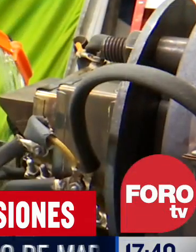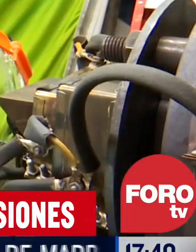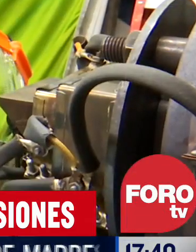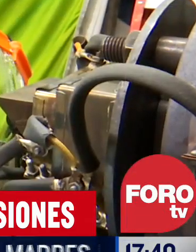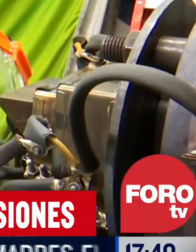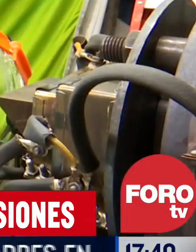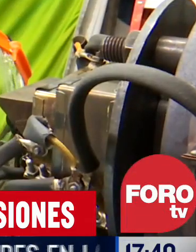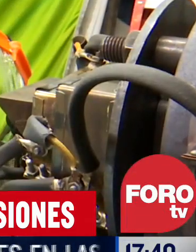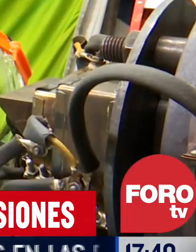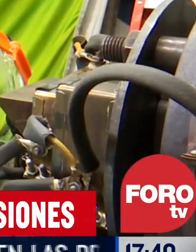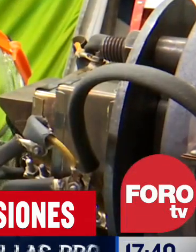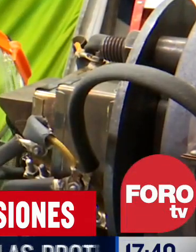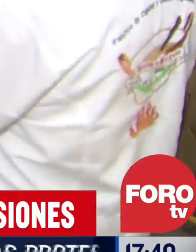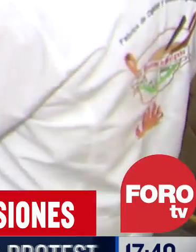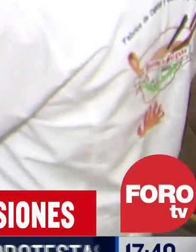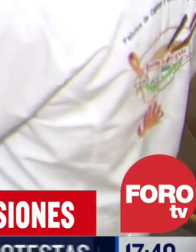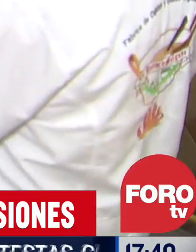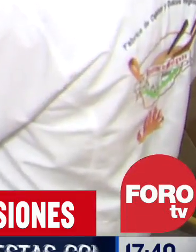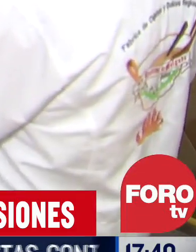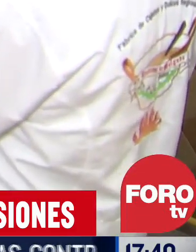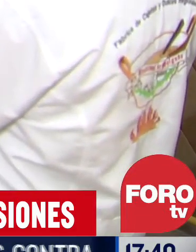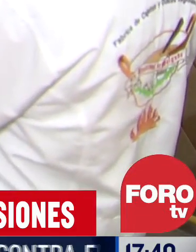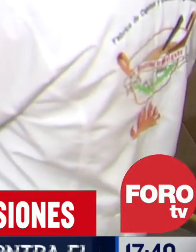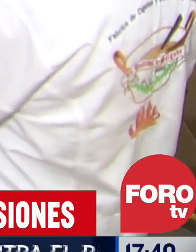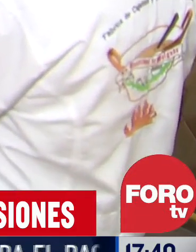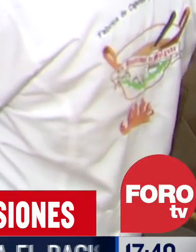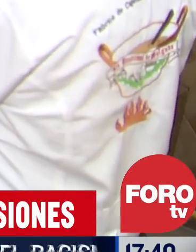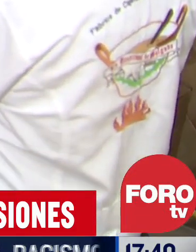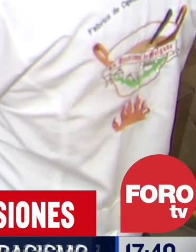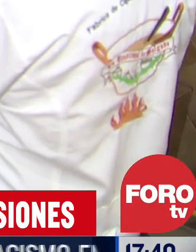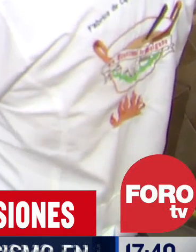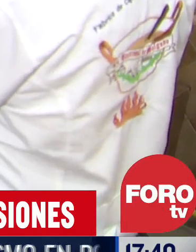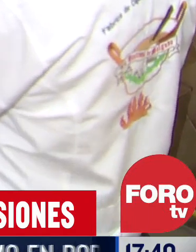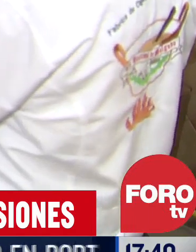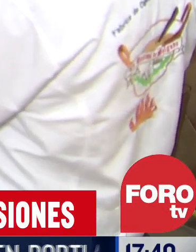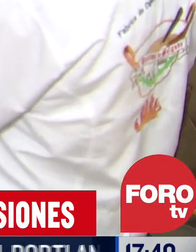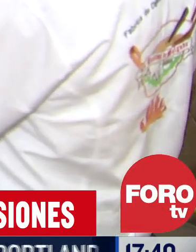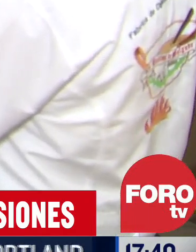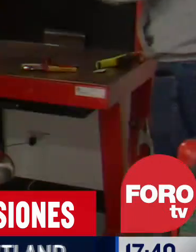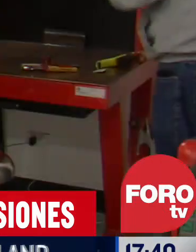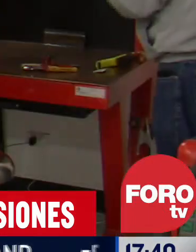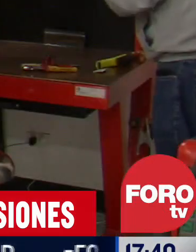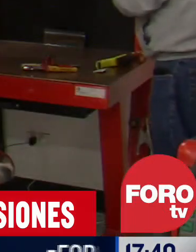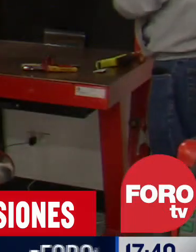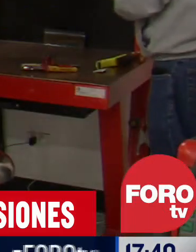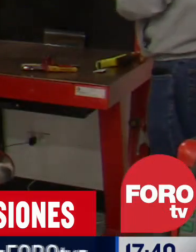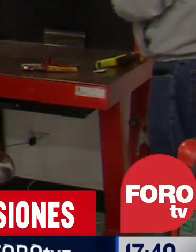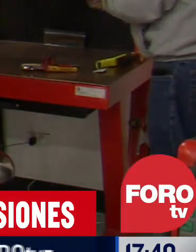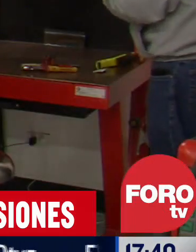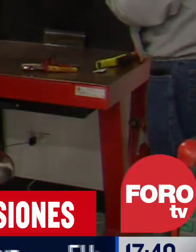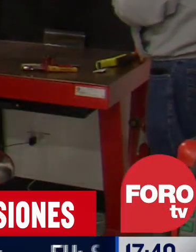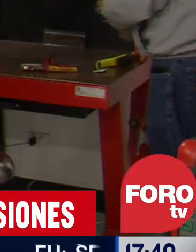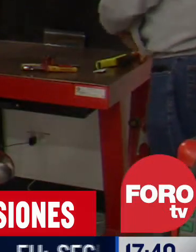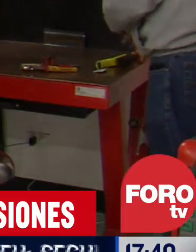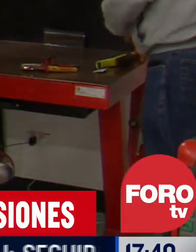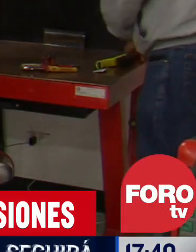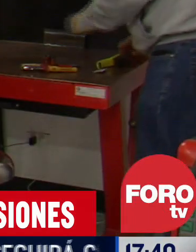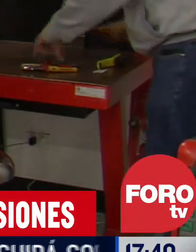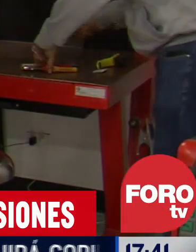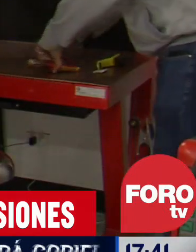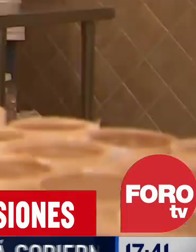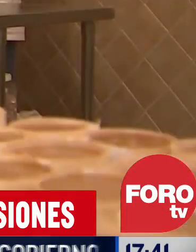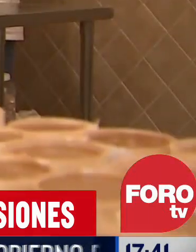conjunto del gobierno federal, el sector empresarial y el sector obrero para mejorar las condiciones en que